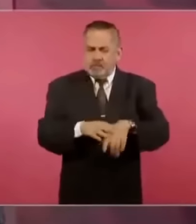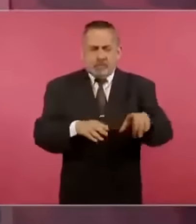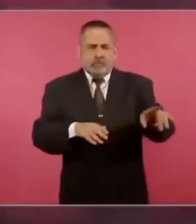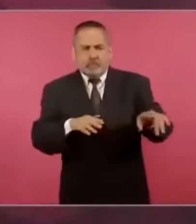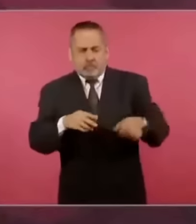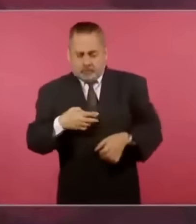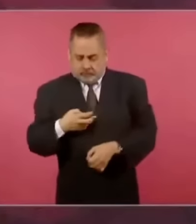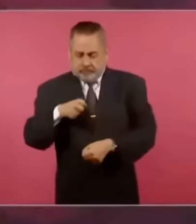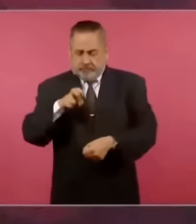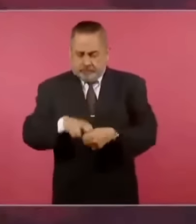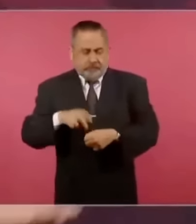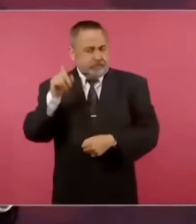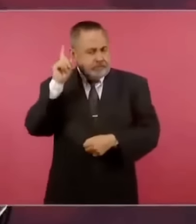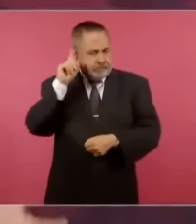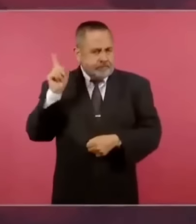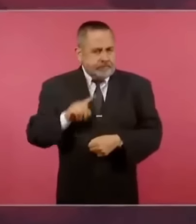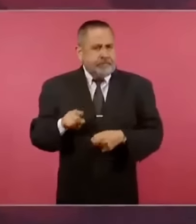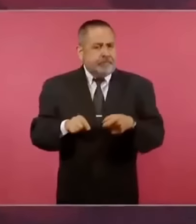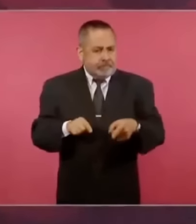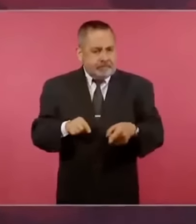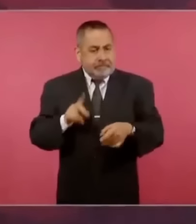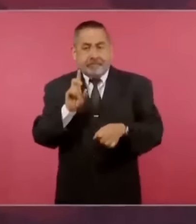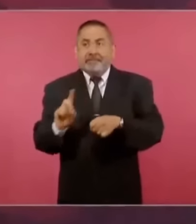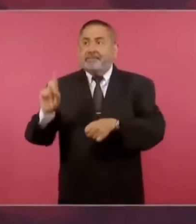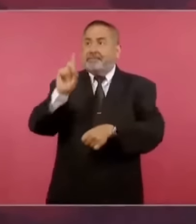en Zacatecas, era el día de la elección,